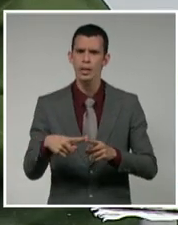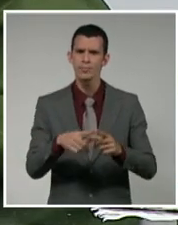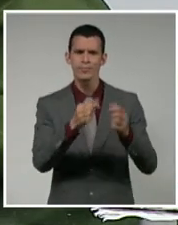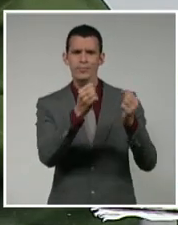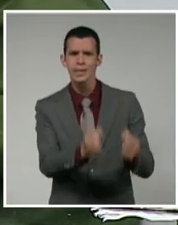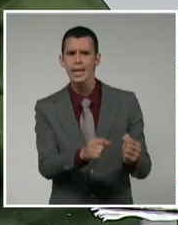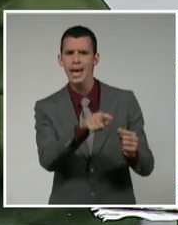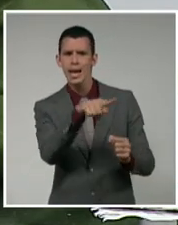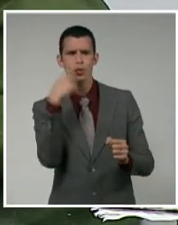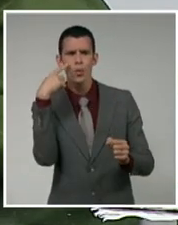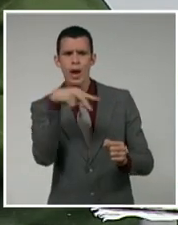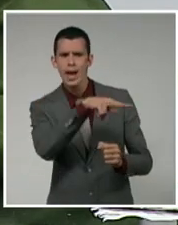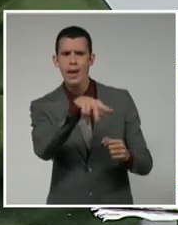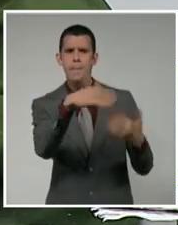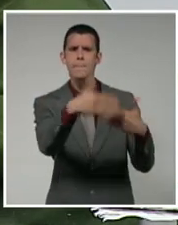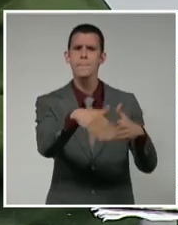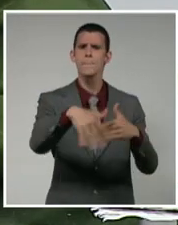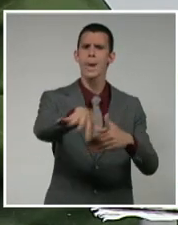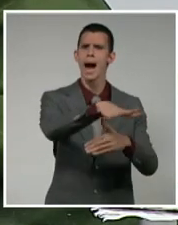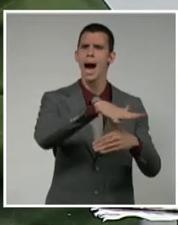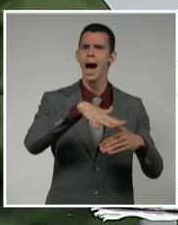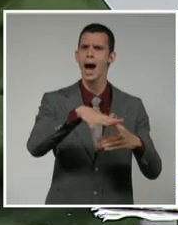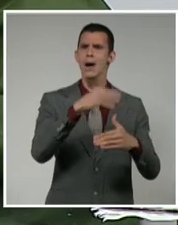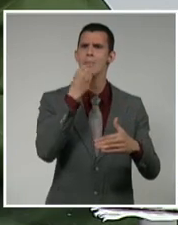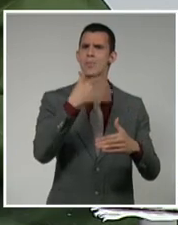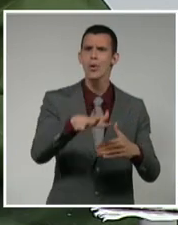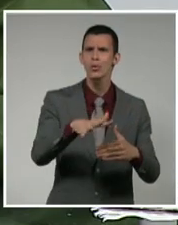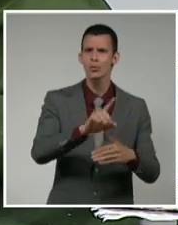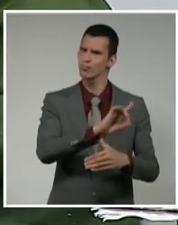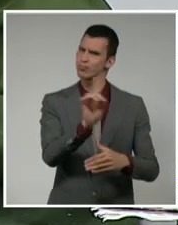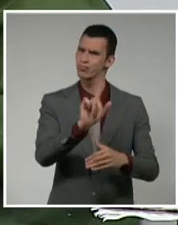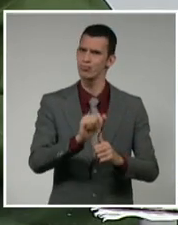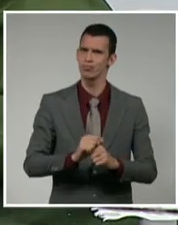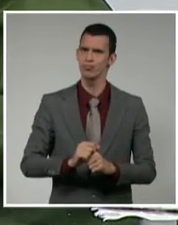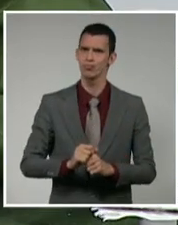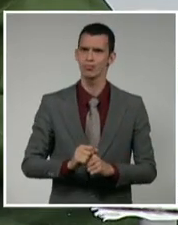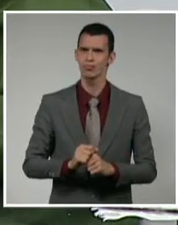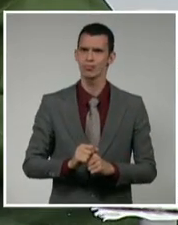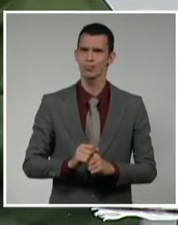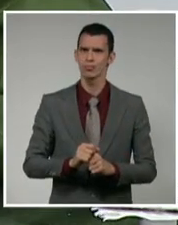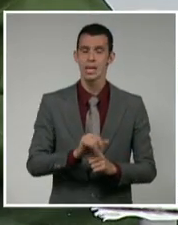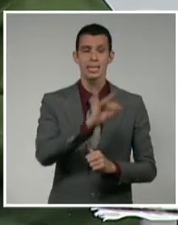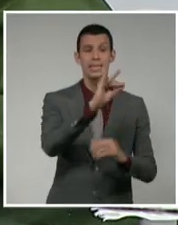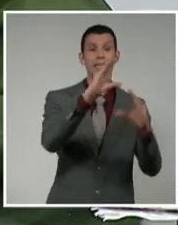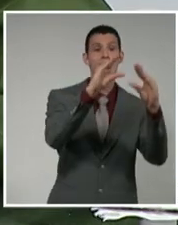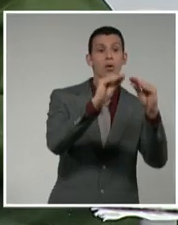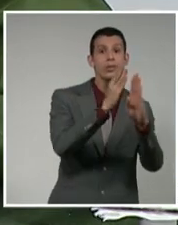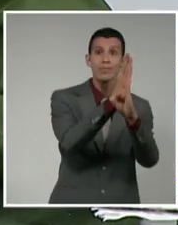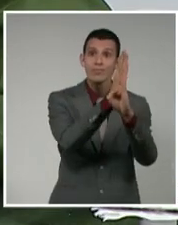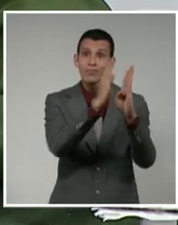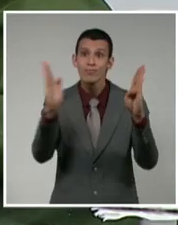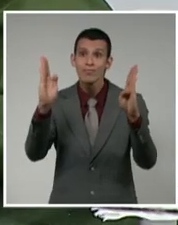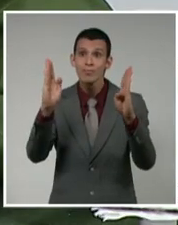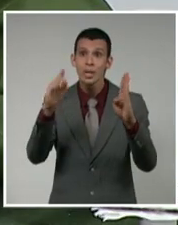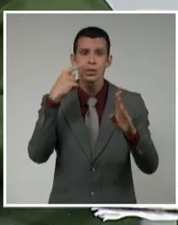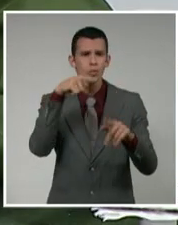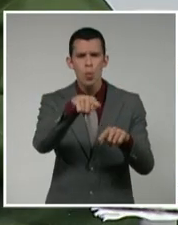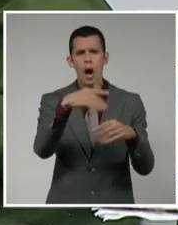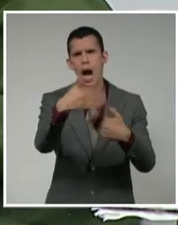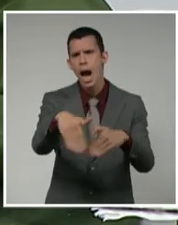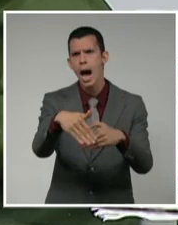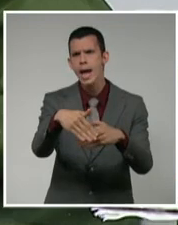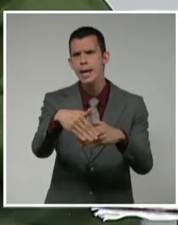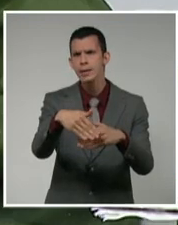estar, parques, vías públicas, fuera de los horarios establecidos. La utilización de áreas culturales y deportivas.